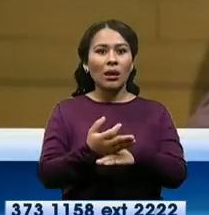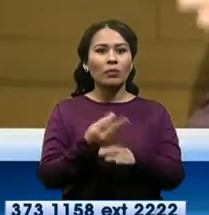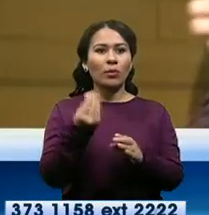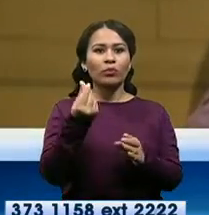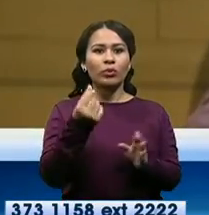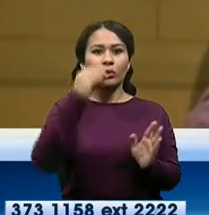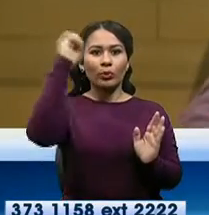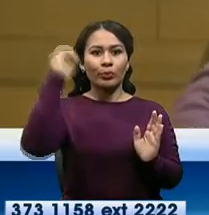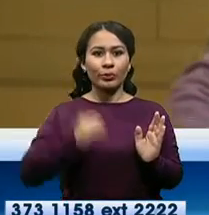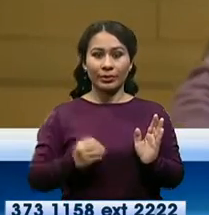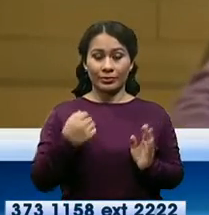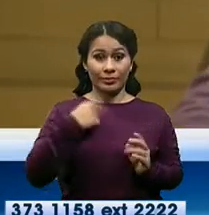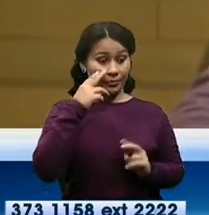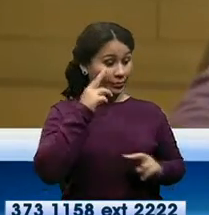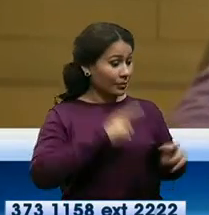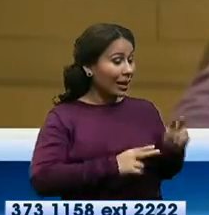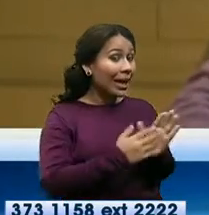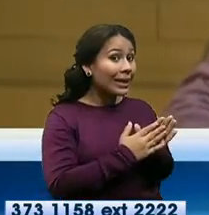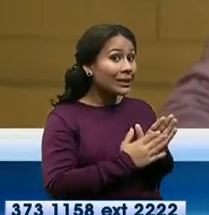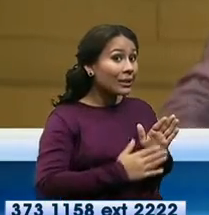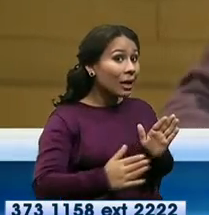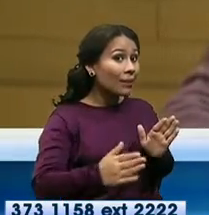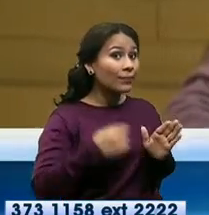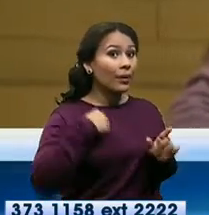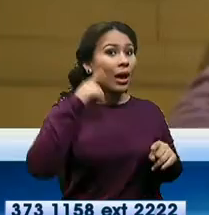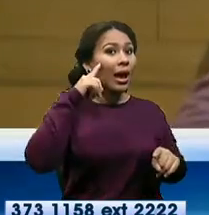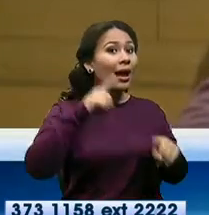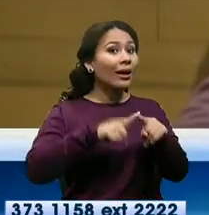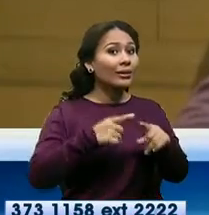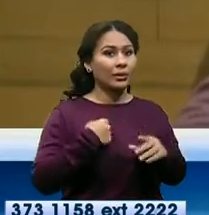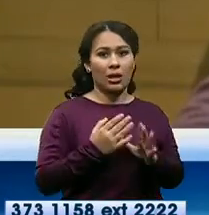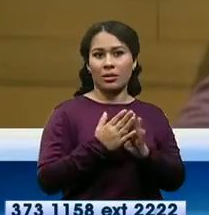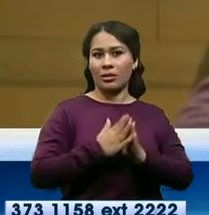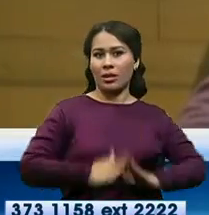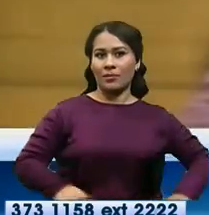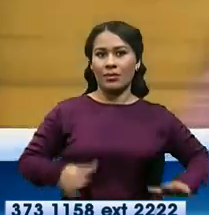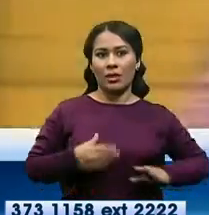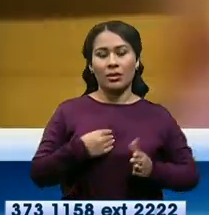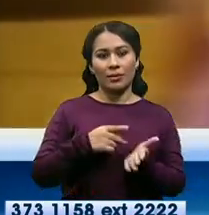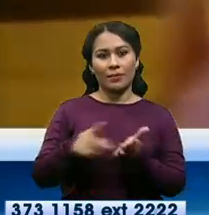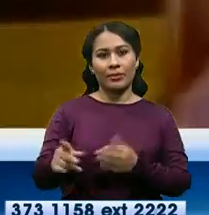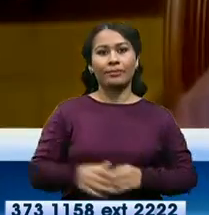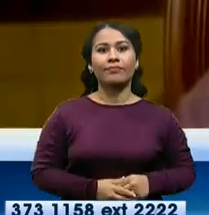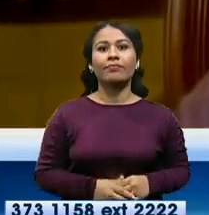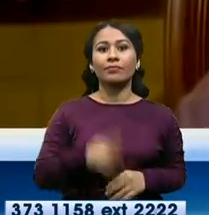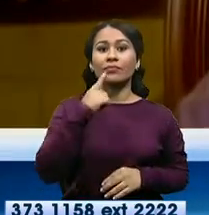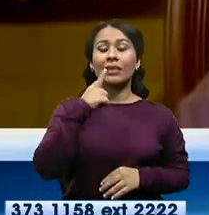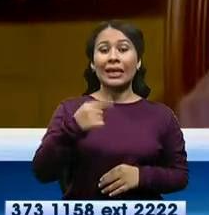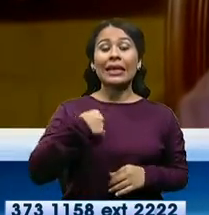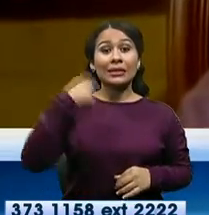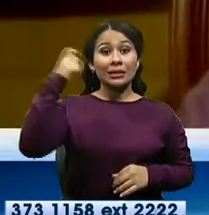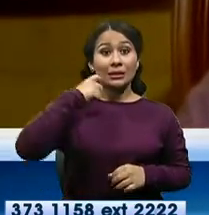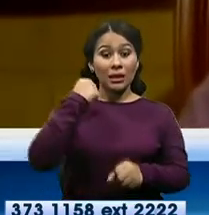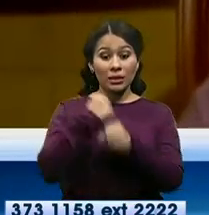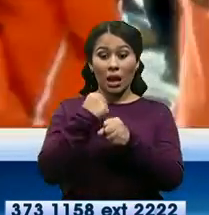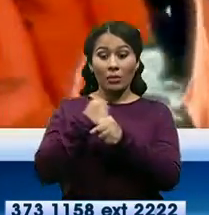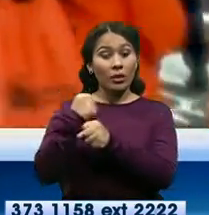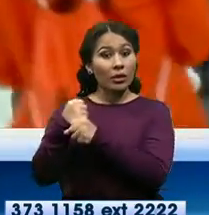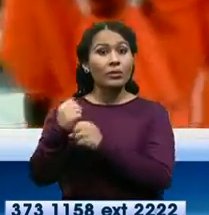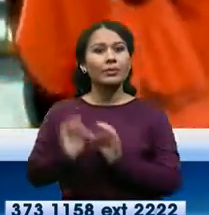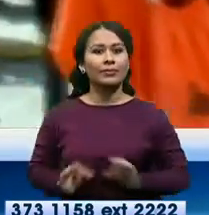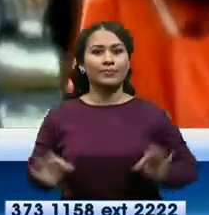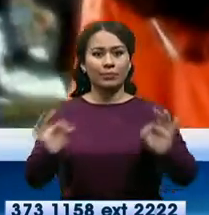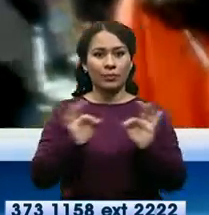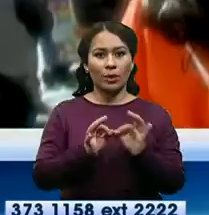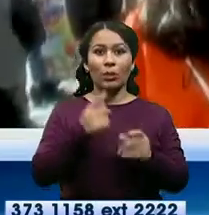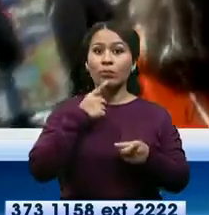intereses y un periodo de gracia hasta salir de la situación crítica del momento. Que la generación de empleo es fundamental y que para